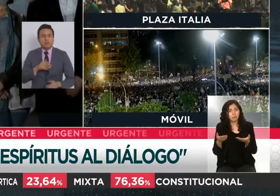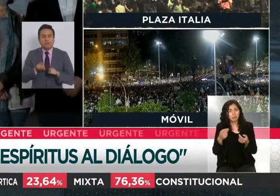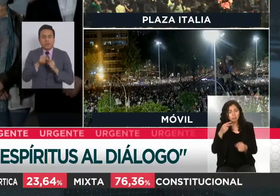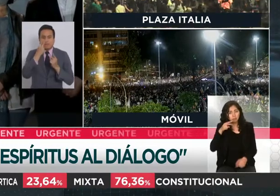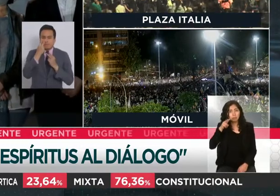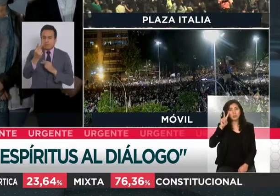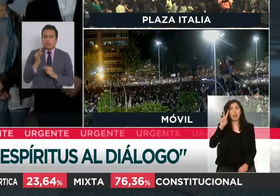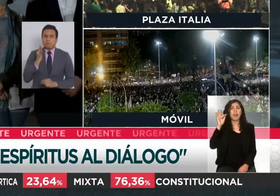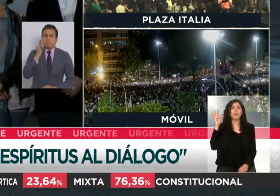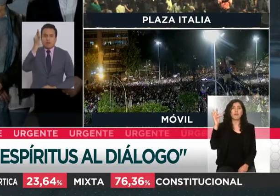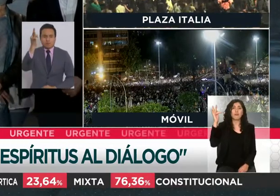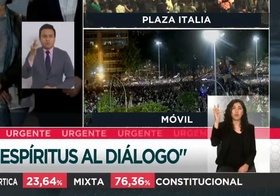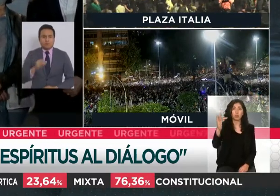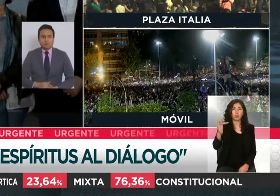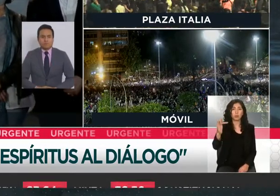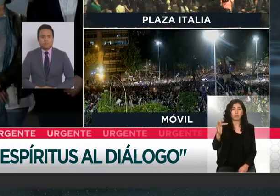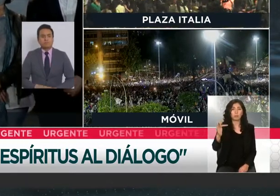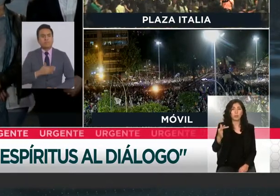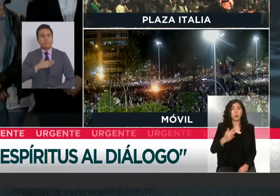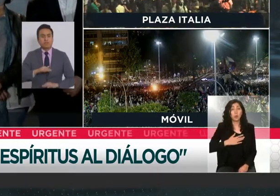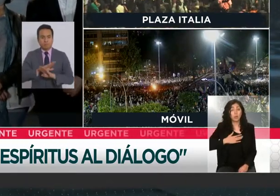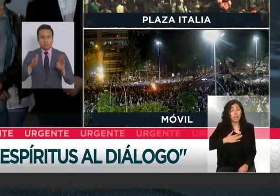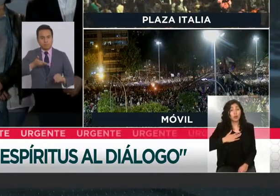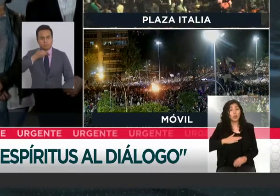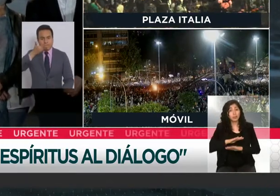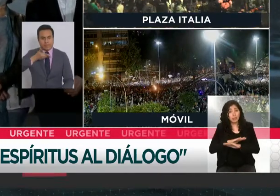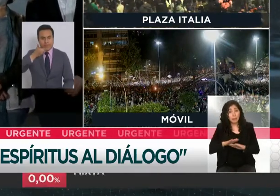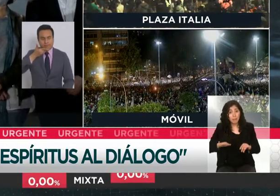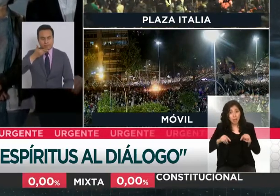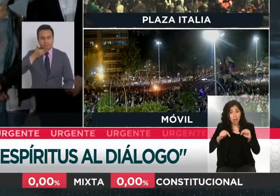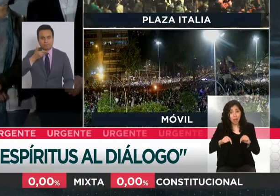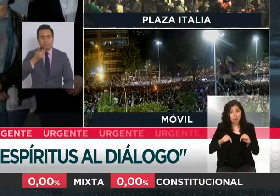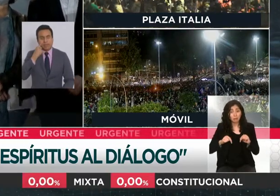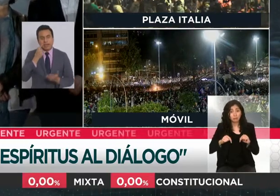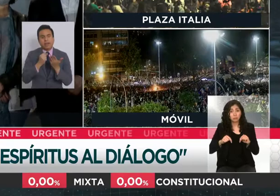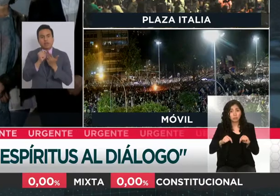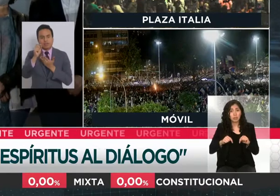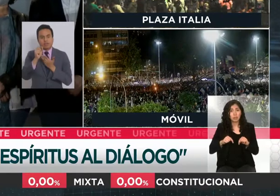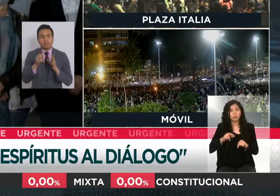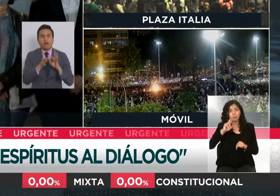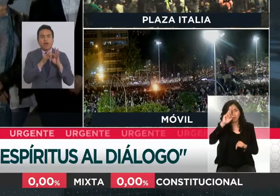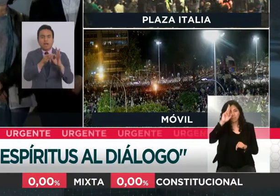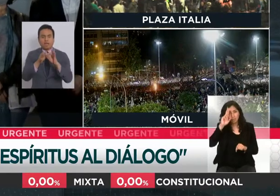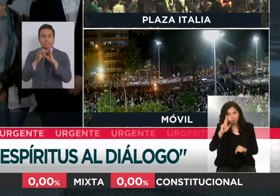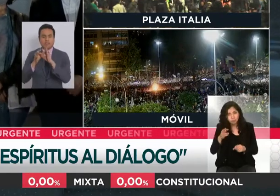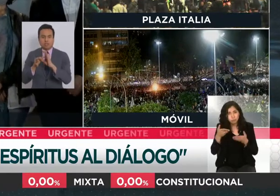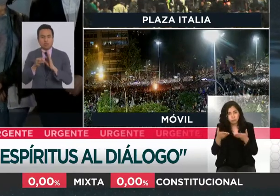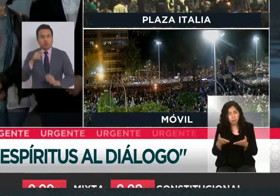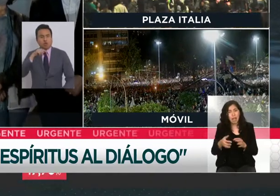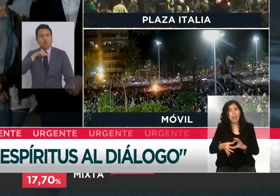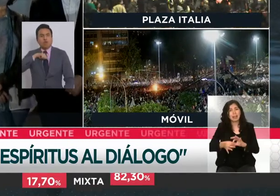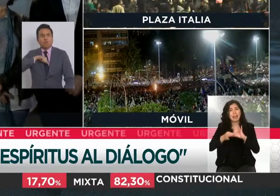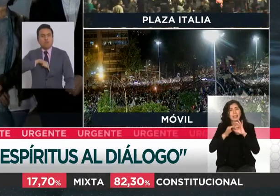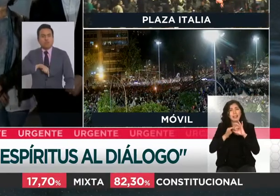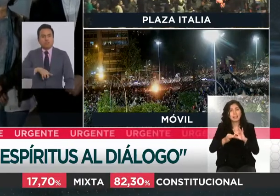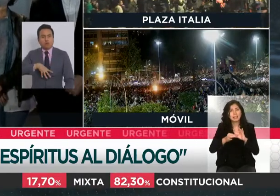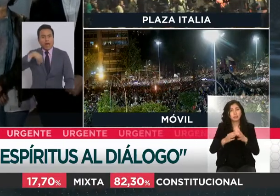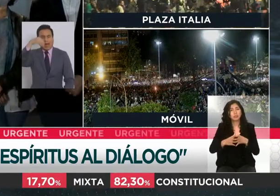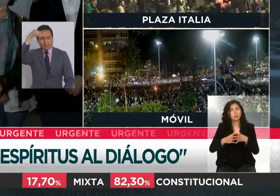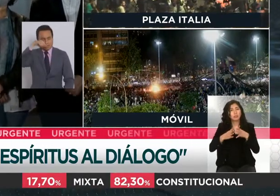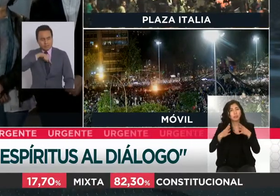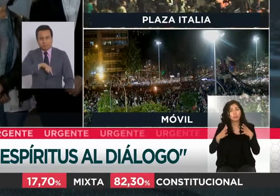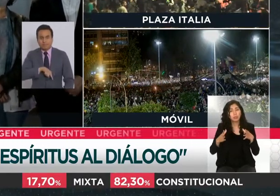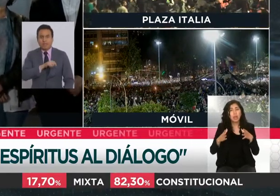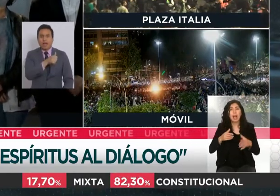hacia el futuro. Quiero terminar estas palabras reconociendo y agradeciendo desde el fondo del alma